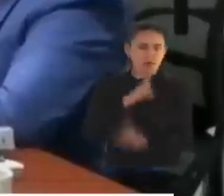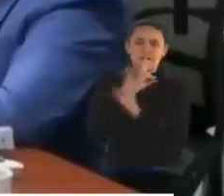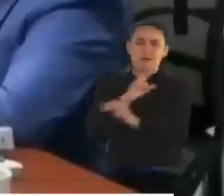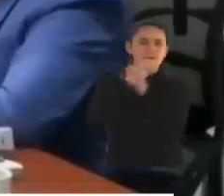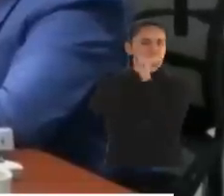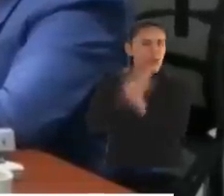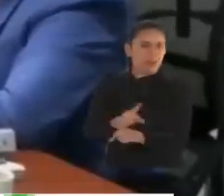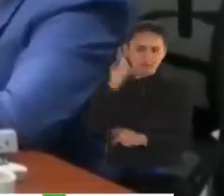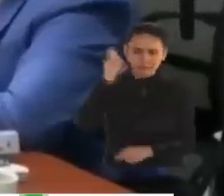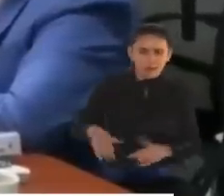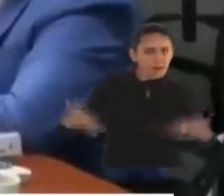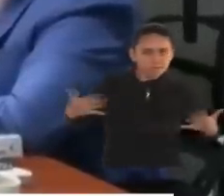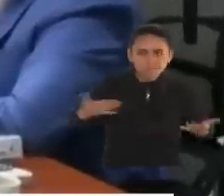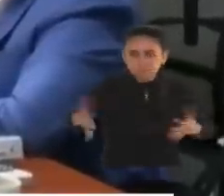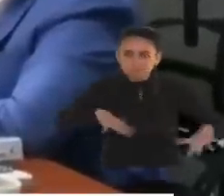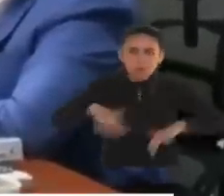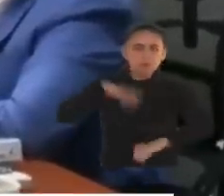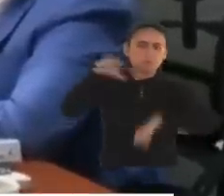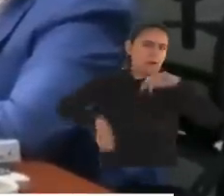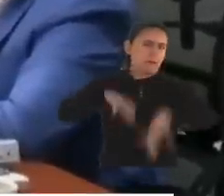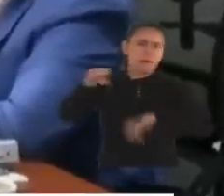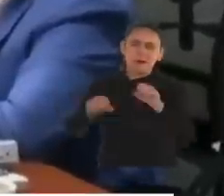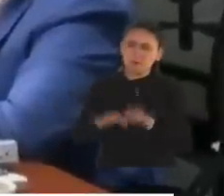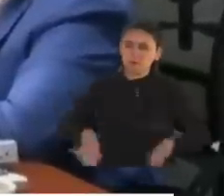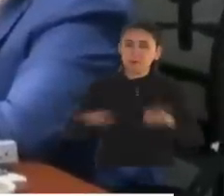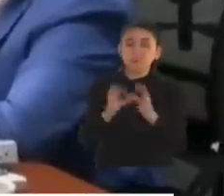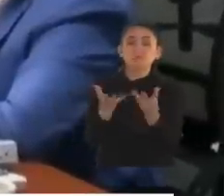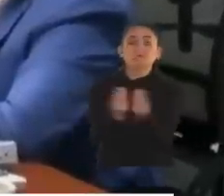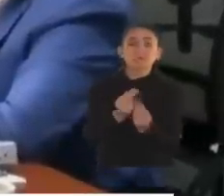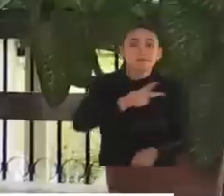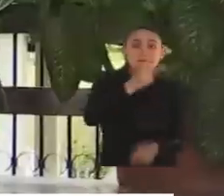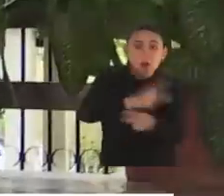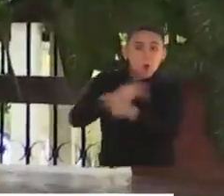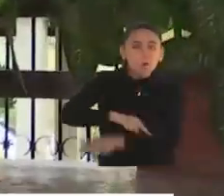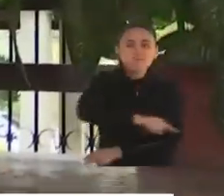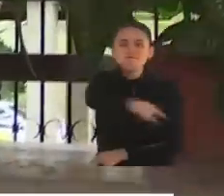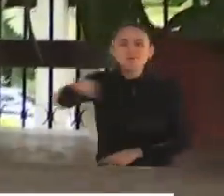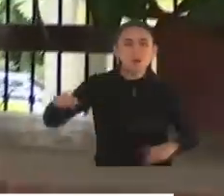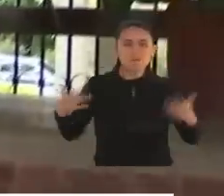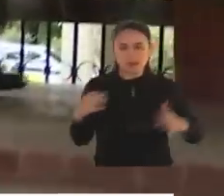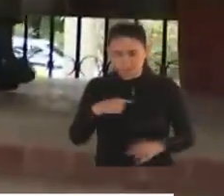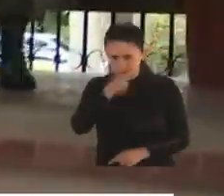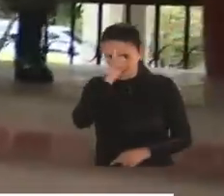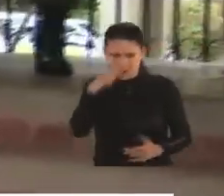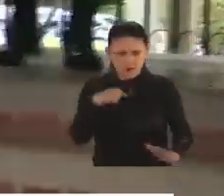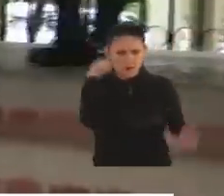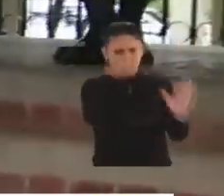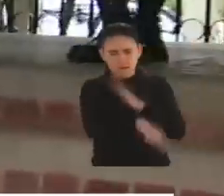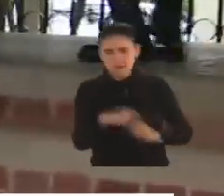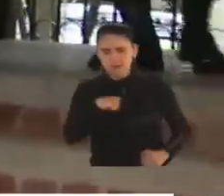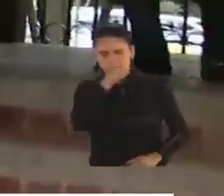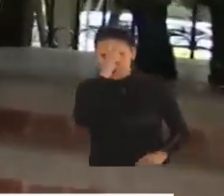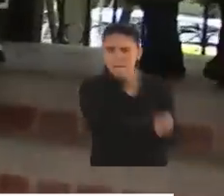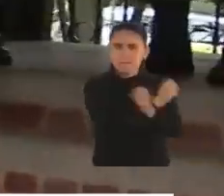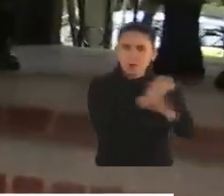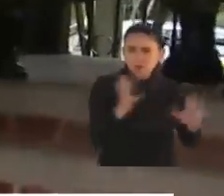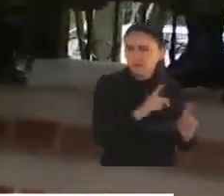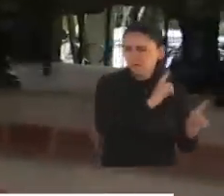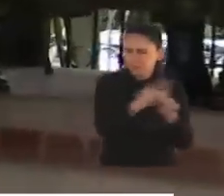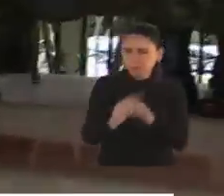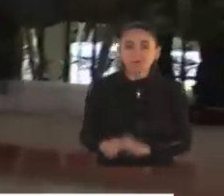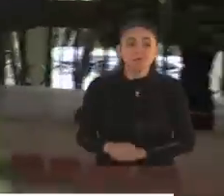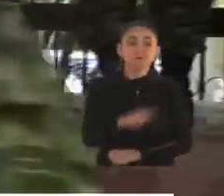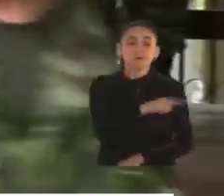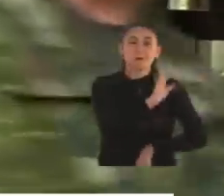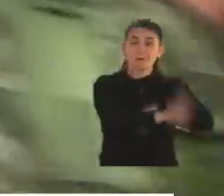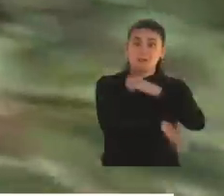armados al margen de la ley y bandas criminales que estarían desarrollando todos estos crímenes en el departamento. En este punto, el ministro